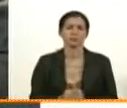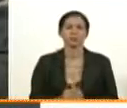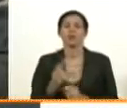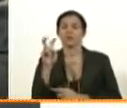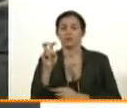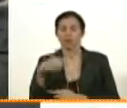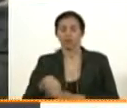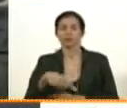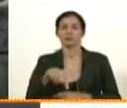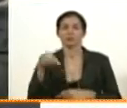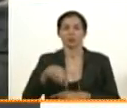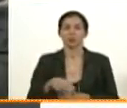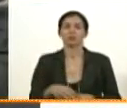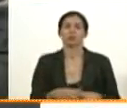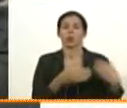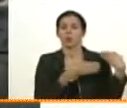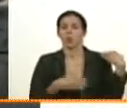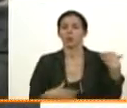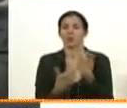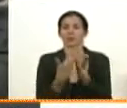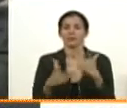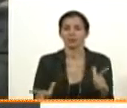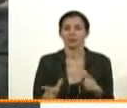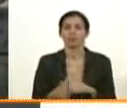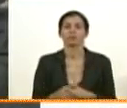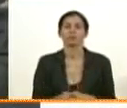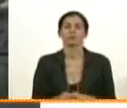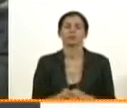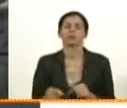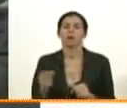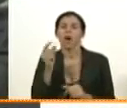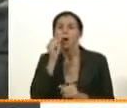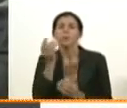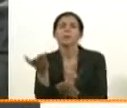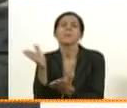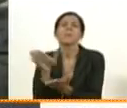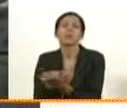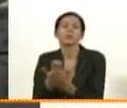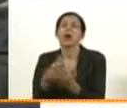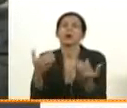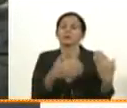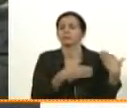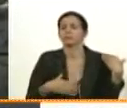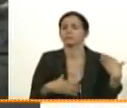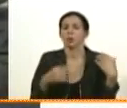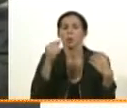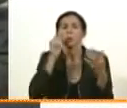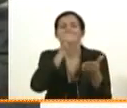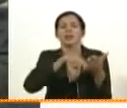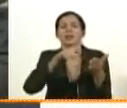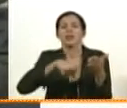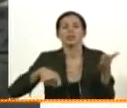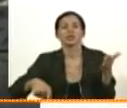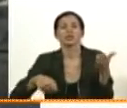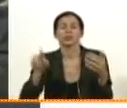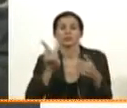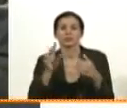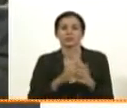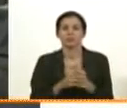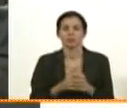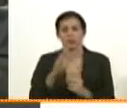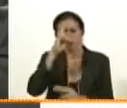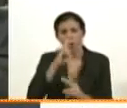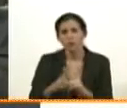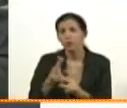Y este viernes fue conferida la Orden Libertadores de Venezuela de manera póstuma a don Eladio Tarife, la pluma de oro de Venezuela, durante la Capilla Ardiente en su honor,